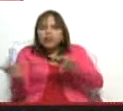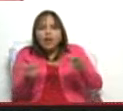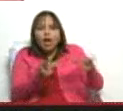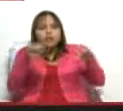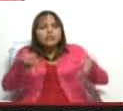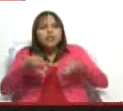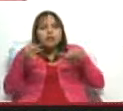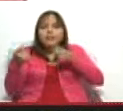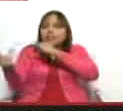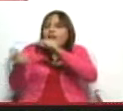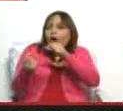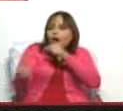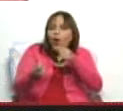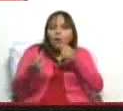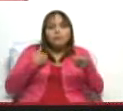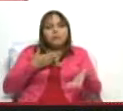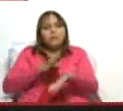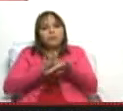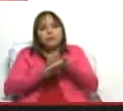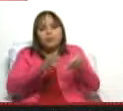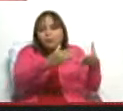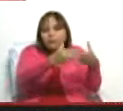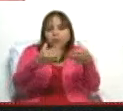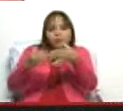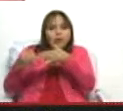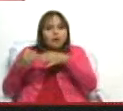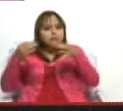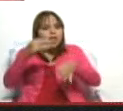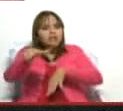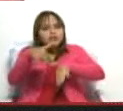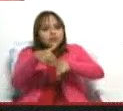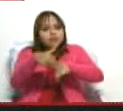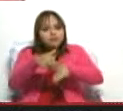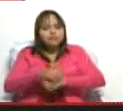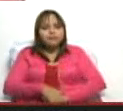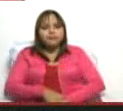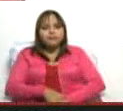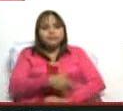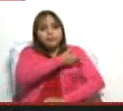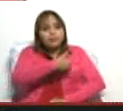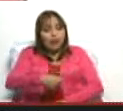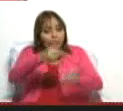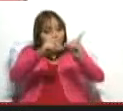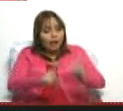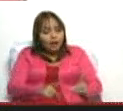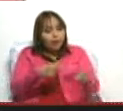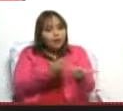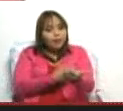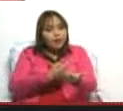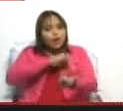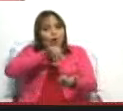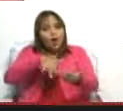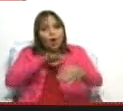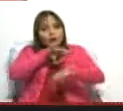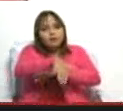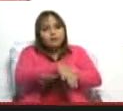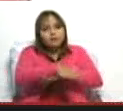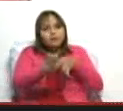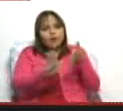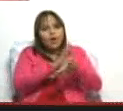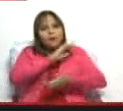diálogo nacional. El presidente designó al hermano Jorge Rodríguez al frente de esa misión.